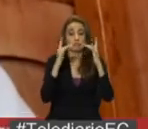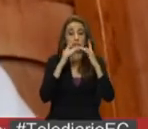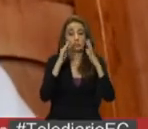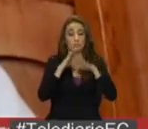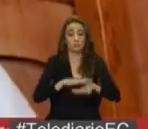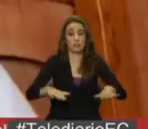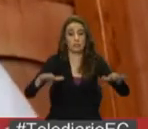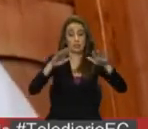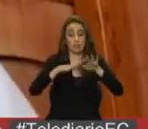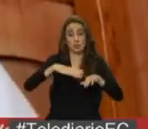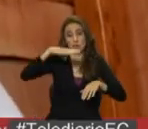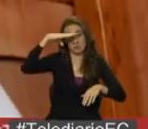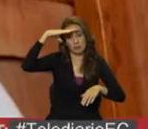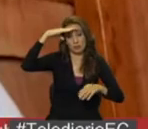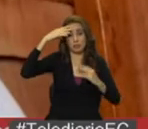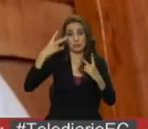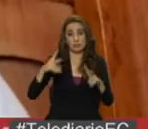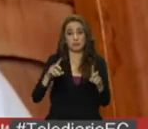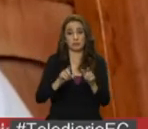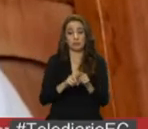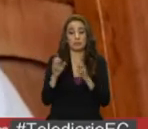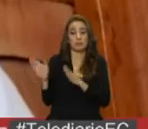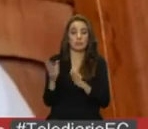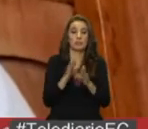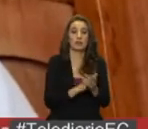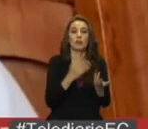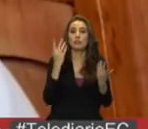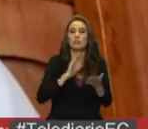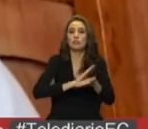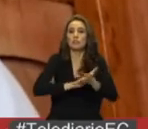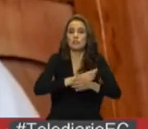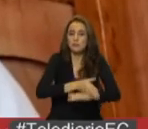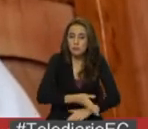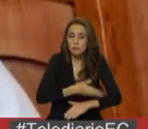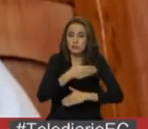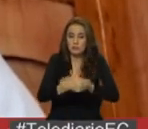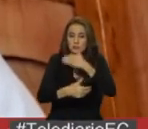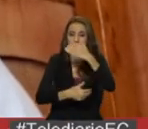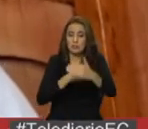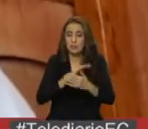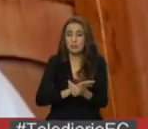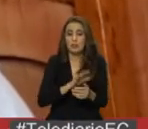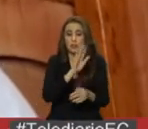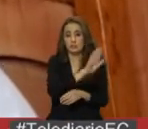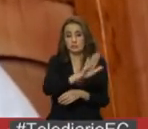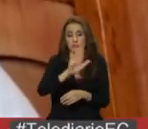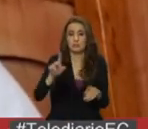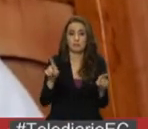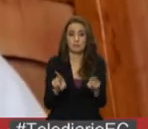apoyando la acción y al día siguiente un balde de agua fría en el alma nuestra,